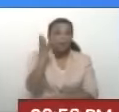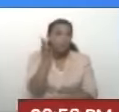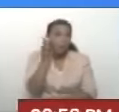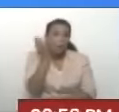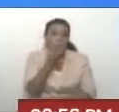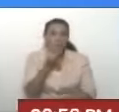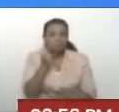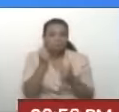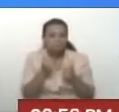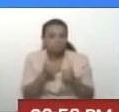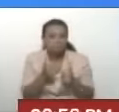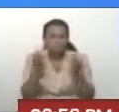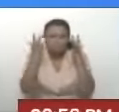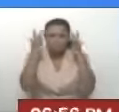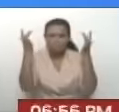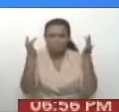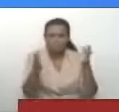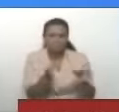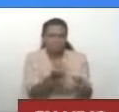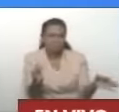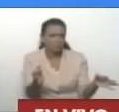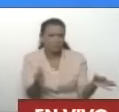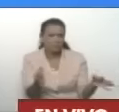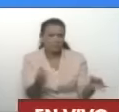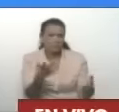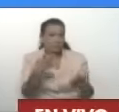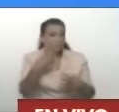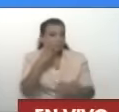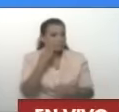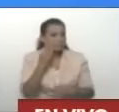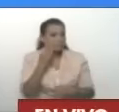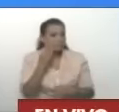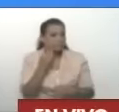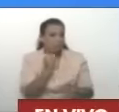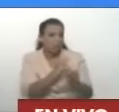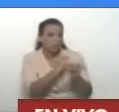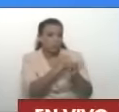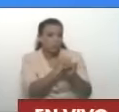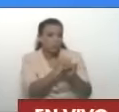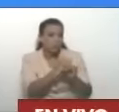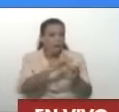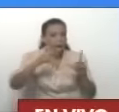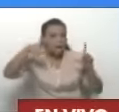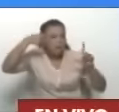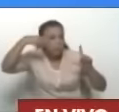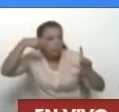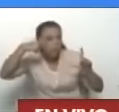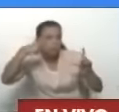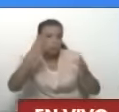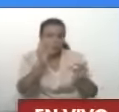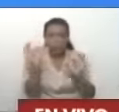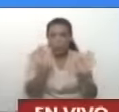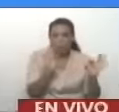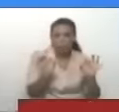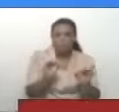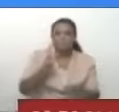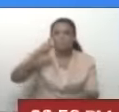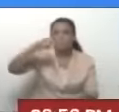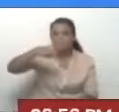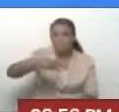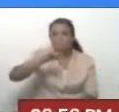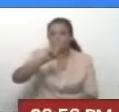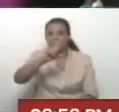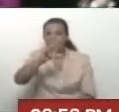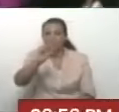muchacha artista, experta en artes audiovisuales, Pilar Civira.